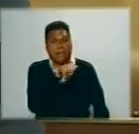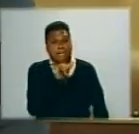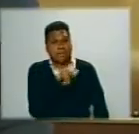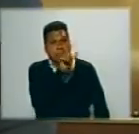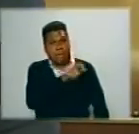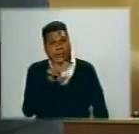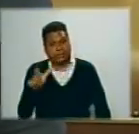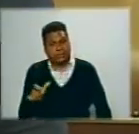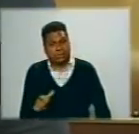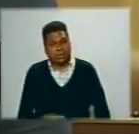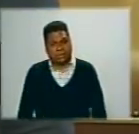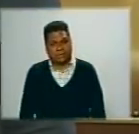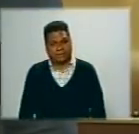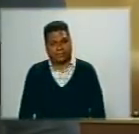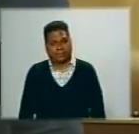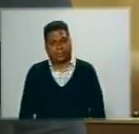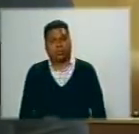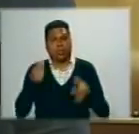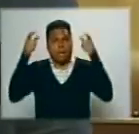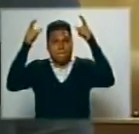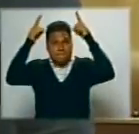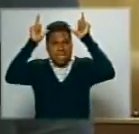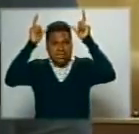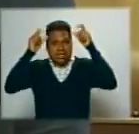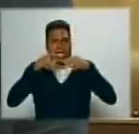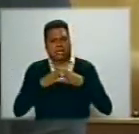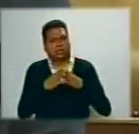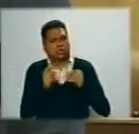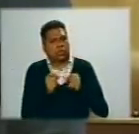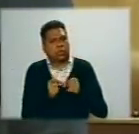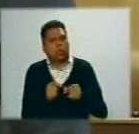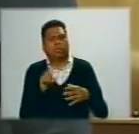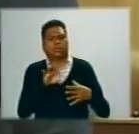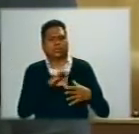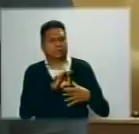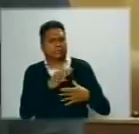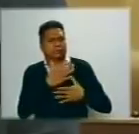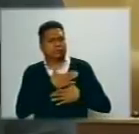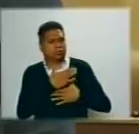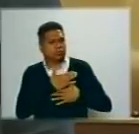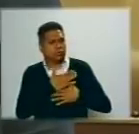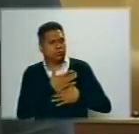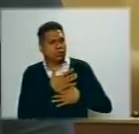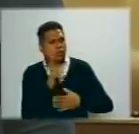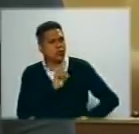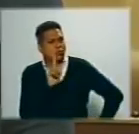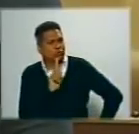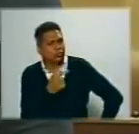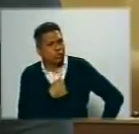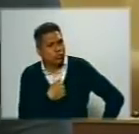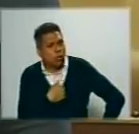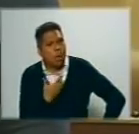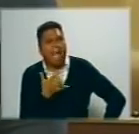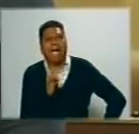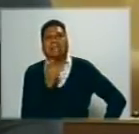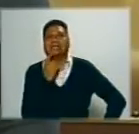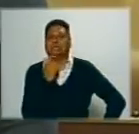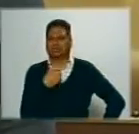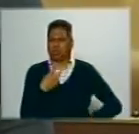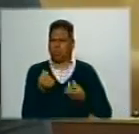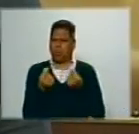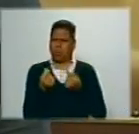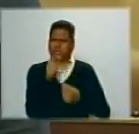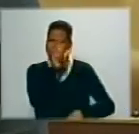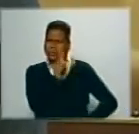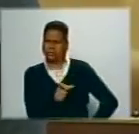ser humano. No hay dinero que pague la esencia nuestra. Nosotros no tenemos costo. Nosotros no nos